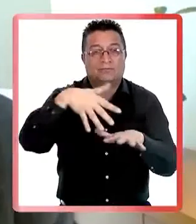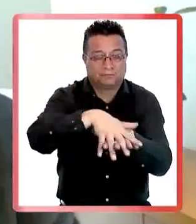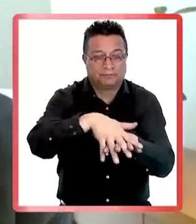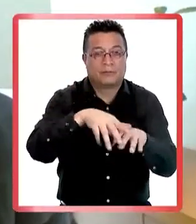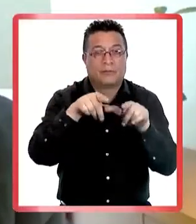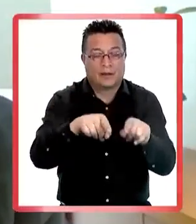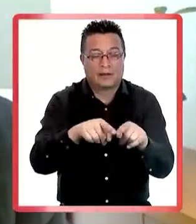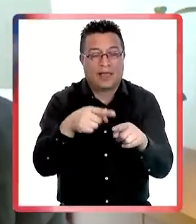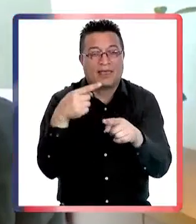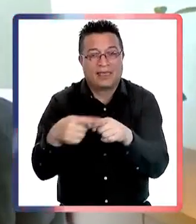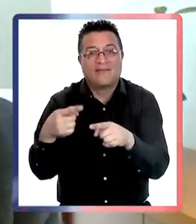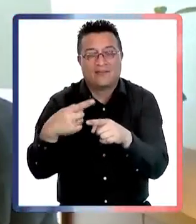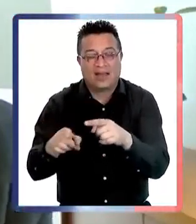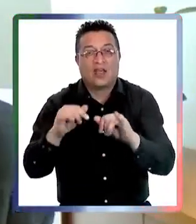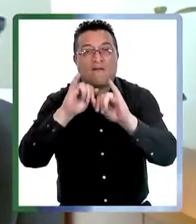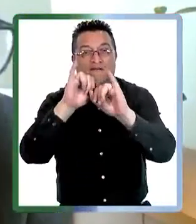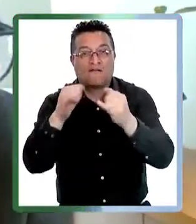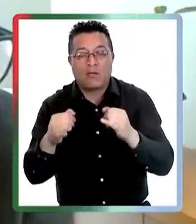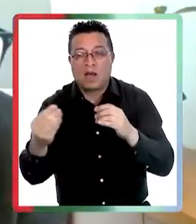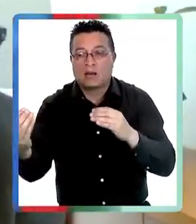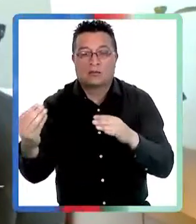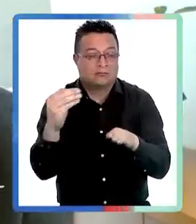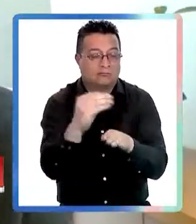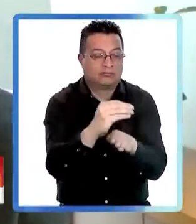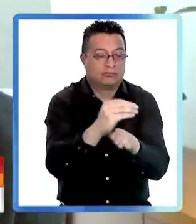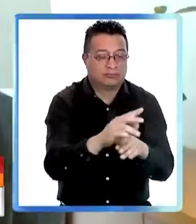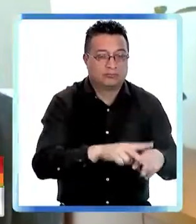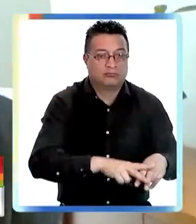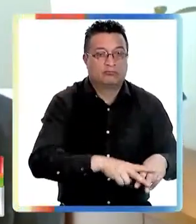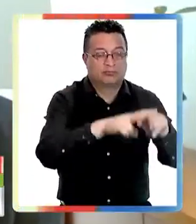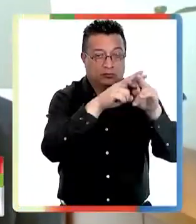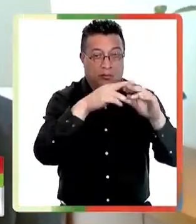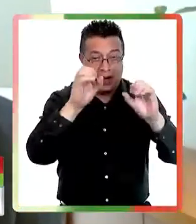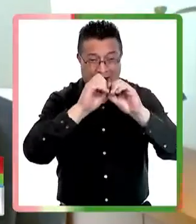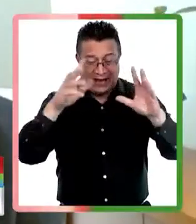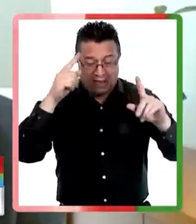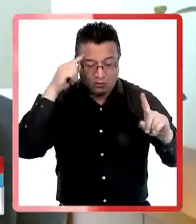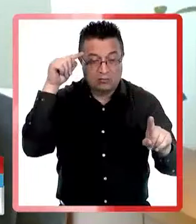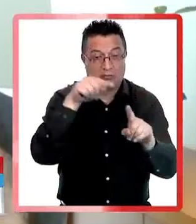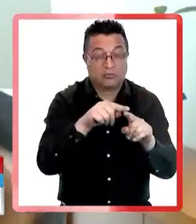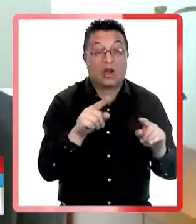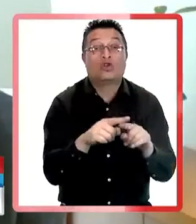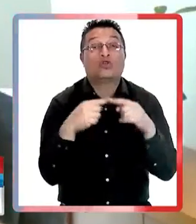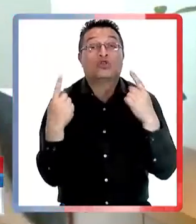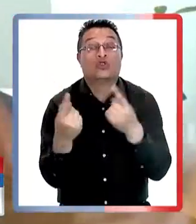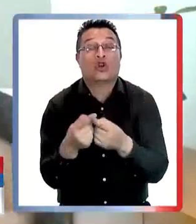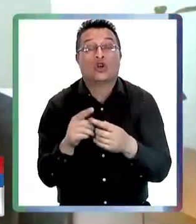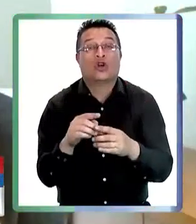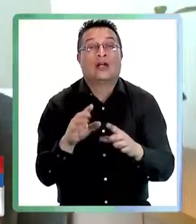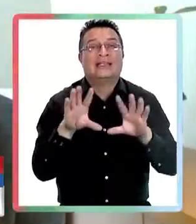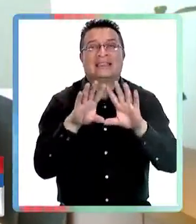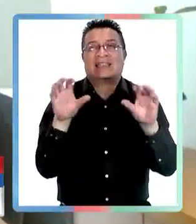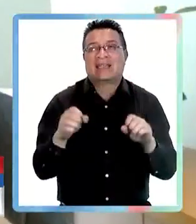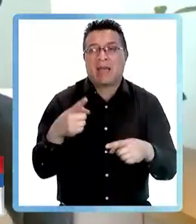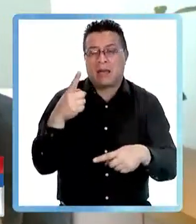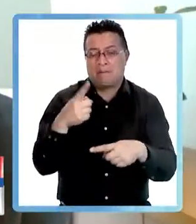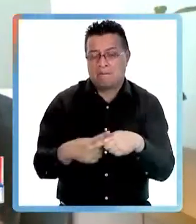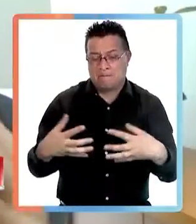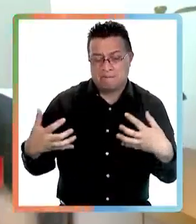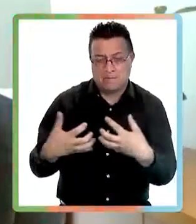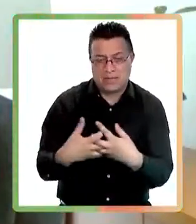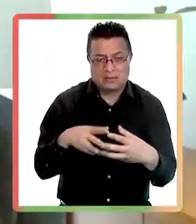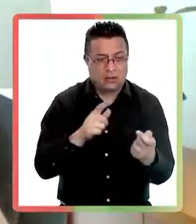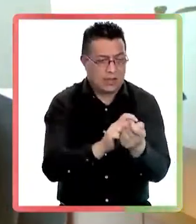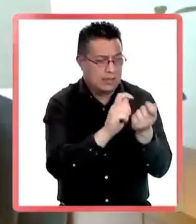involucra diferentes fuentes y mecanismos pero con un foco claro. Porque todo esto del sistema mixto y